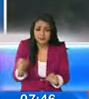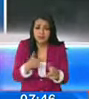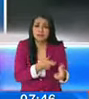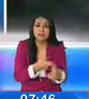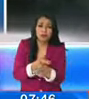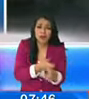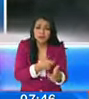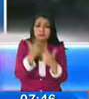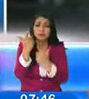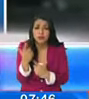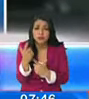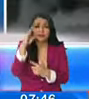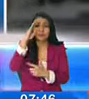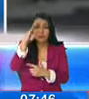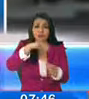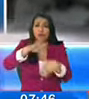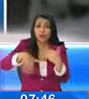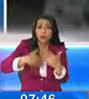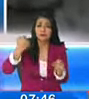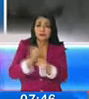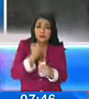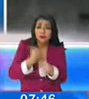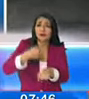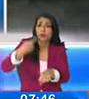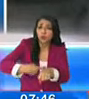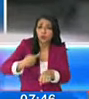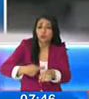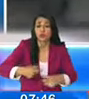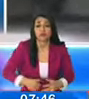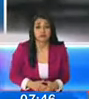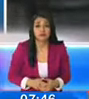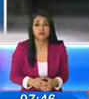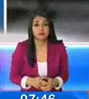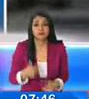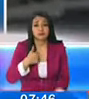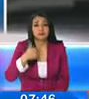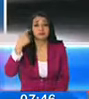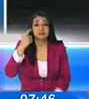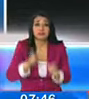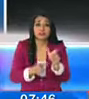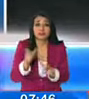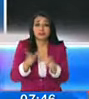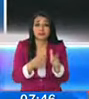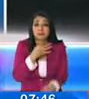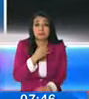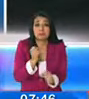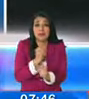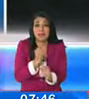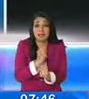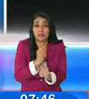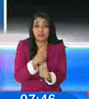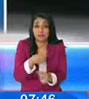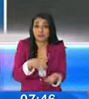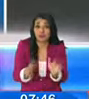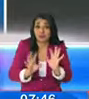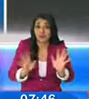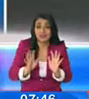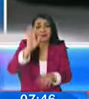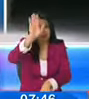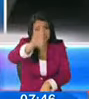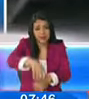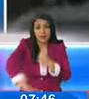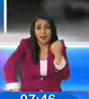soldados, de todo, está trabajando aquí en estos lugares y pues yo creo que a la gente que no tenga miedo a los muertos, pues que venga, ¿no? Apoyar a